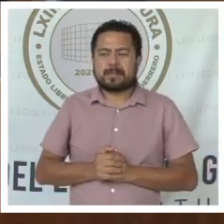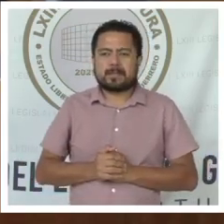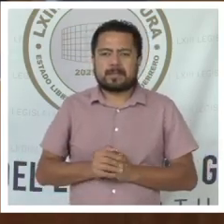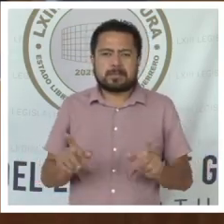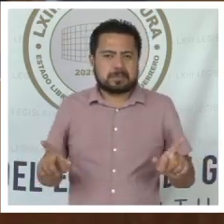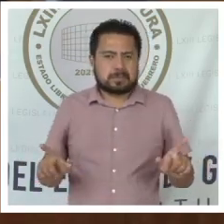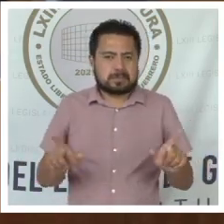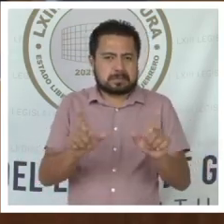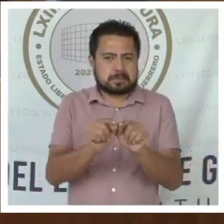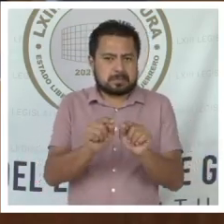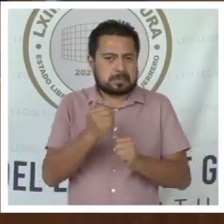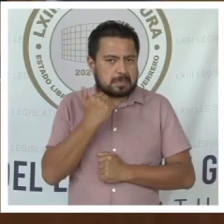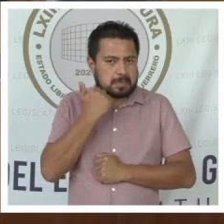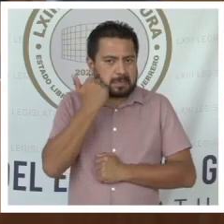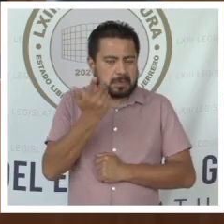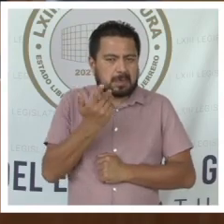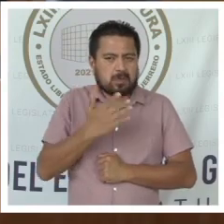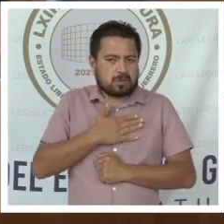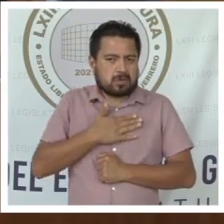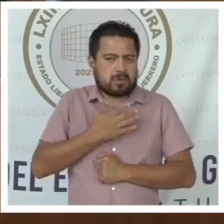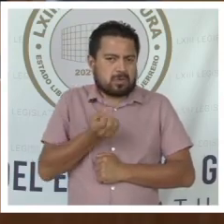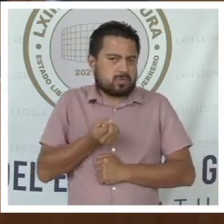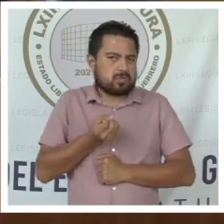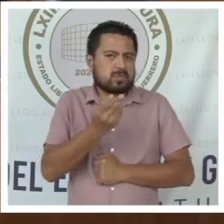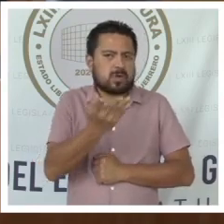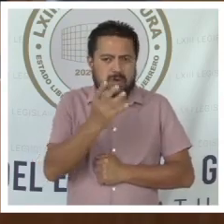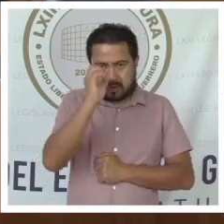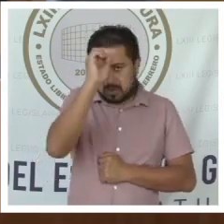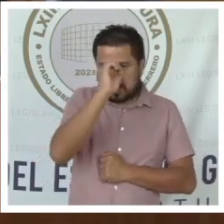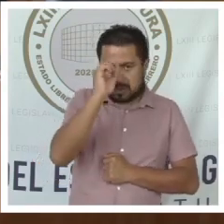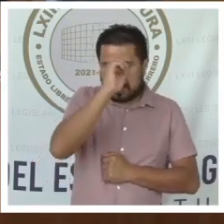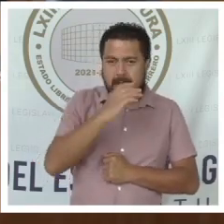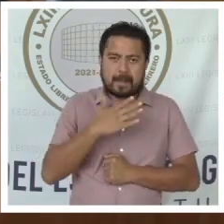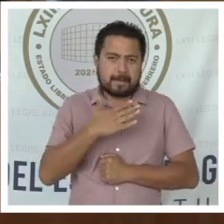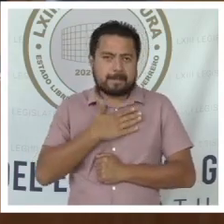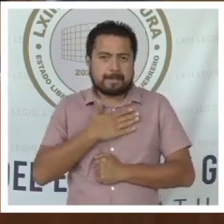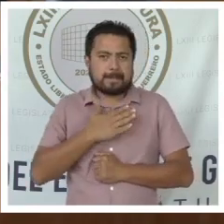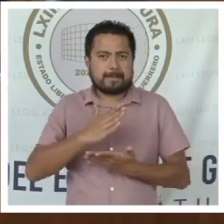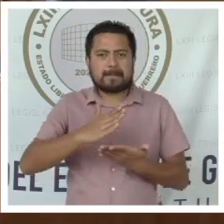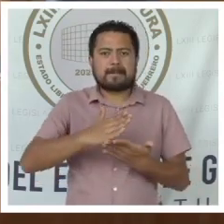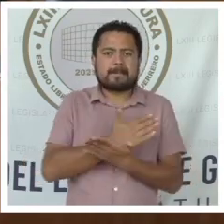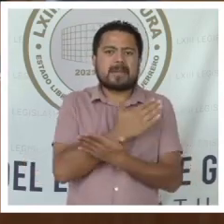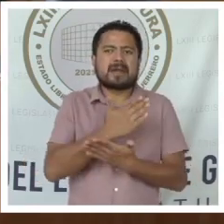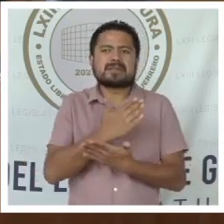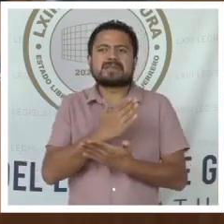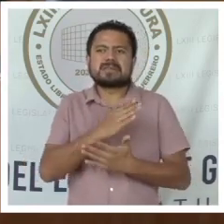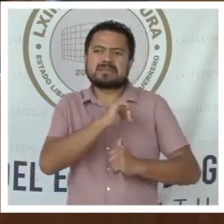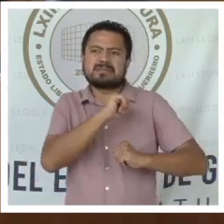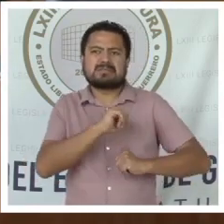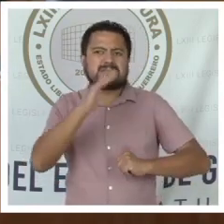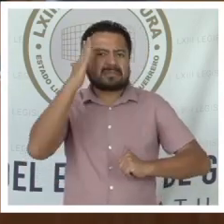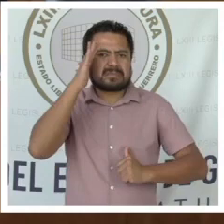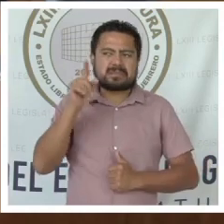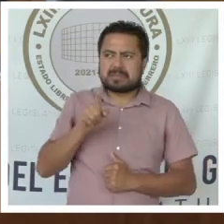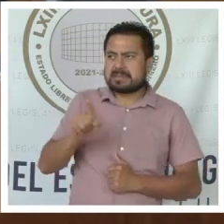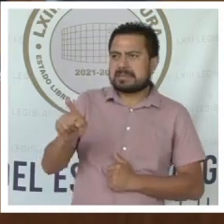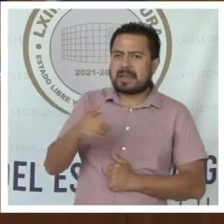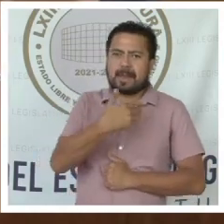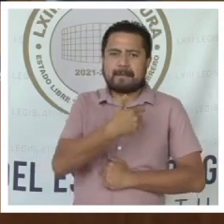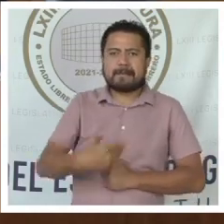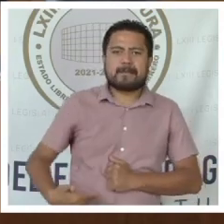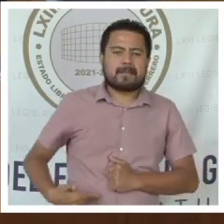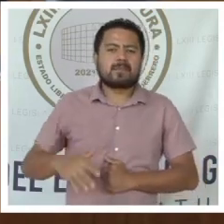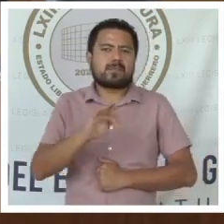solamente quería hacer esta esta precisión además es una facultad del presidente de poder